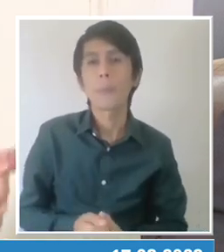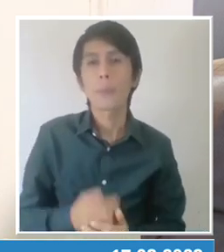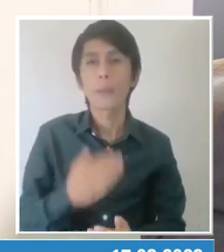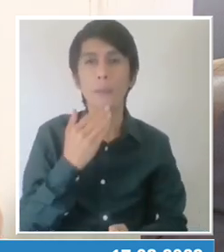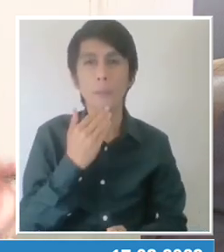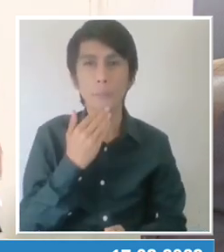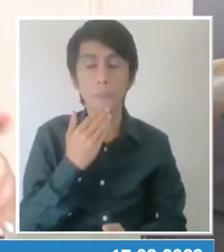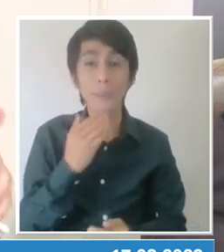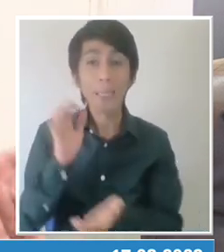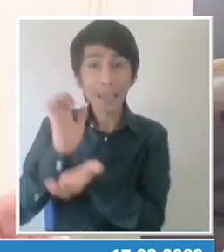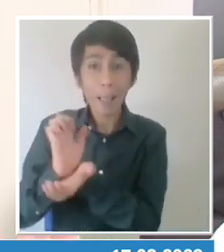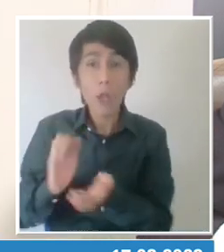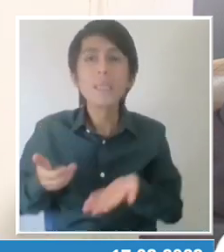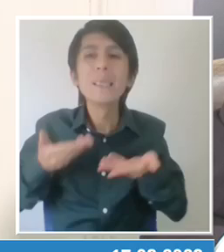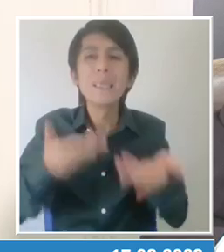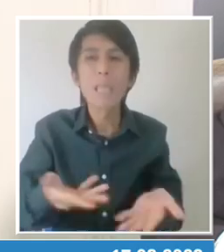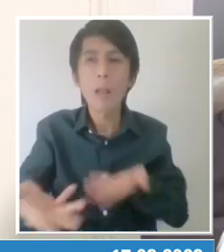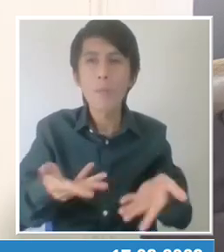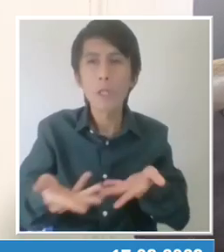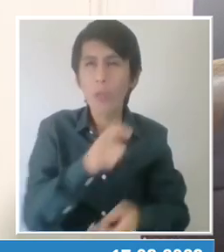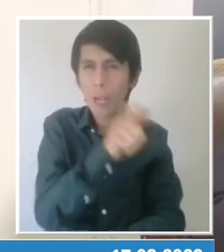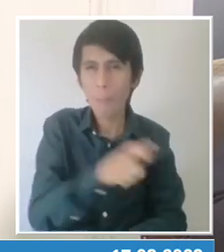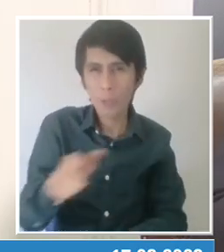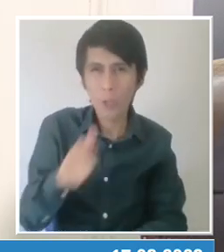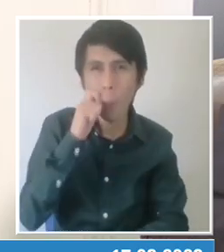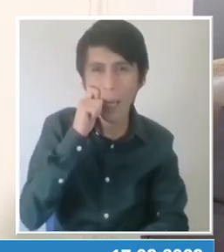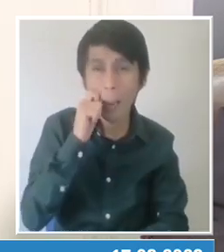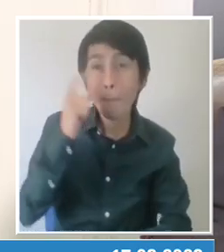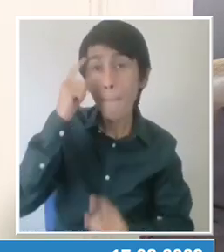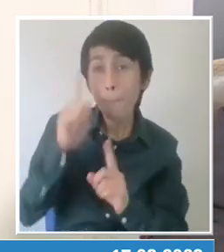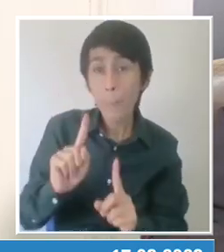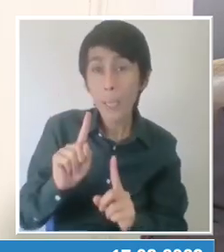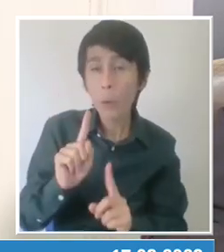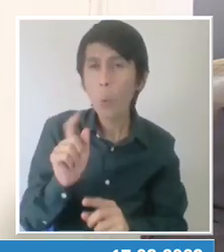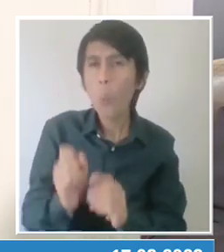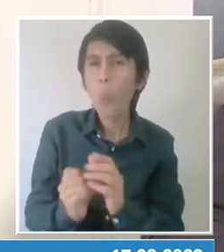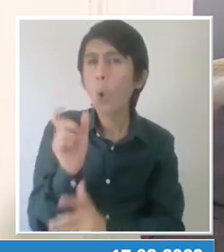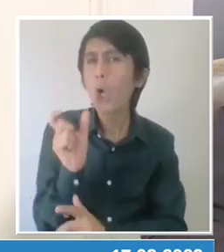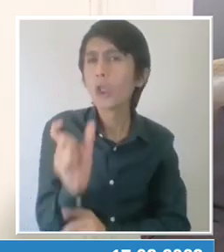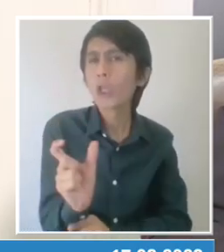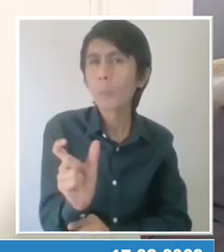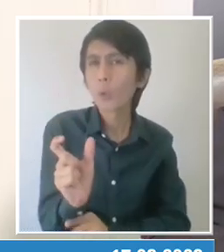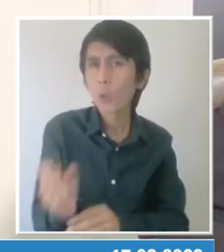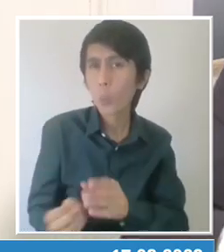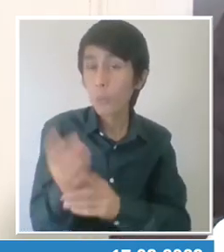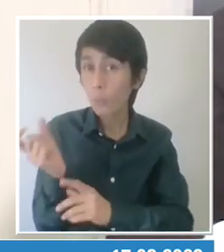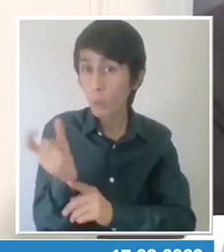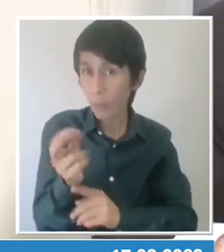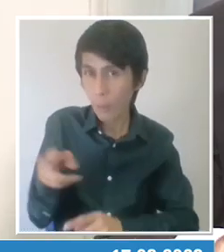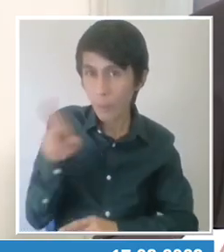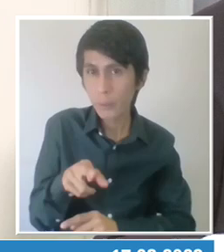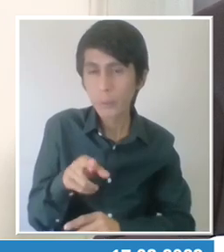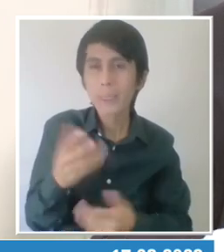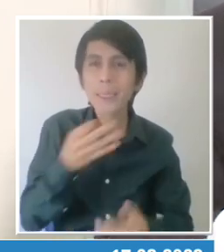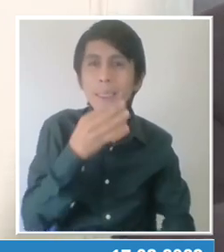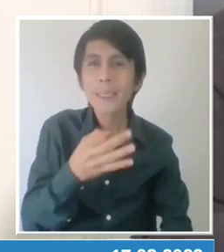ahí viene un concepto que se incorporó y que, volveré a repetirlo, es el concepto del bien común.